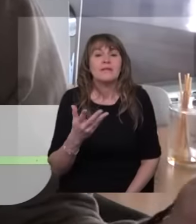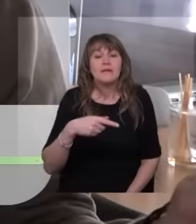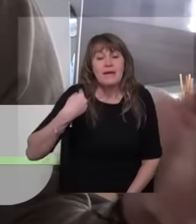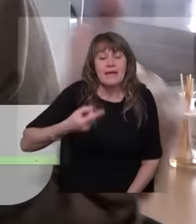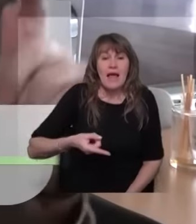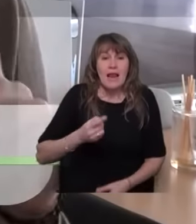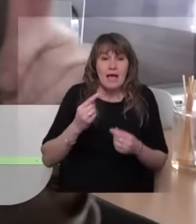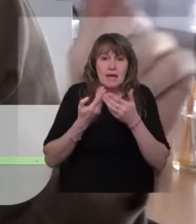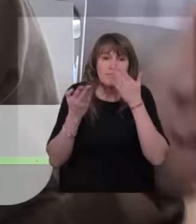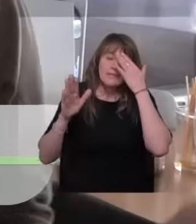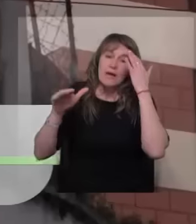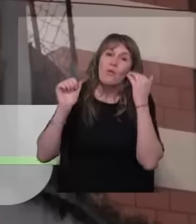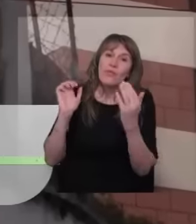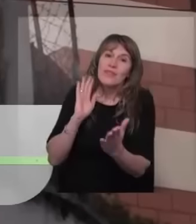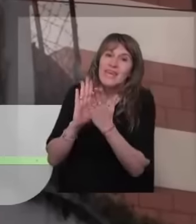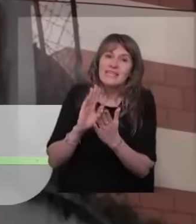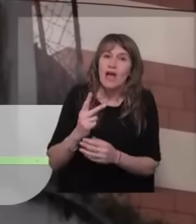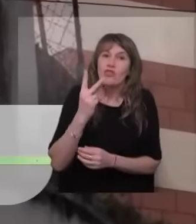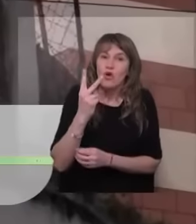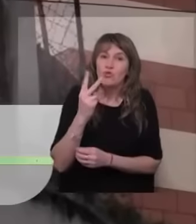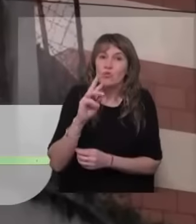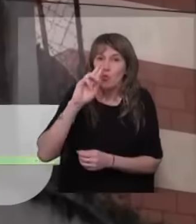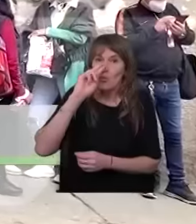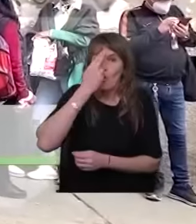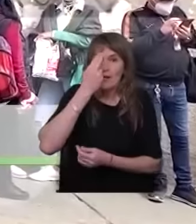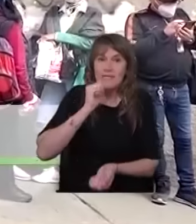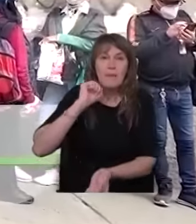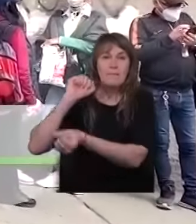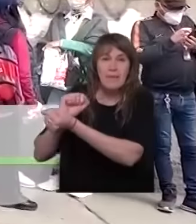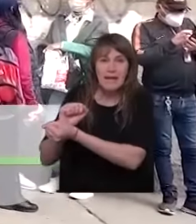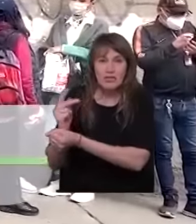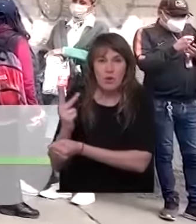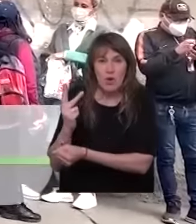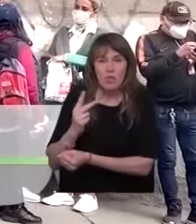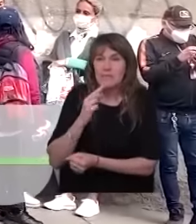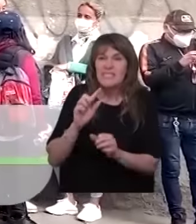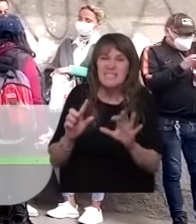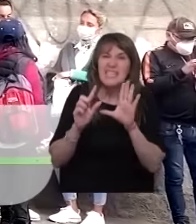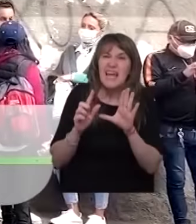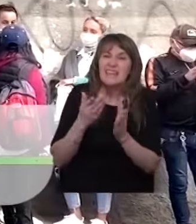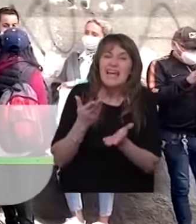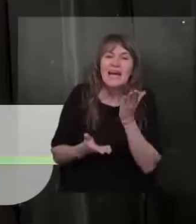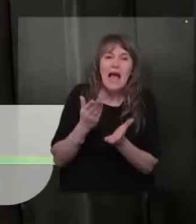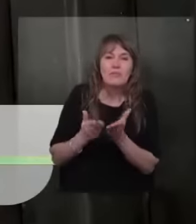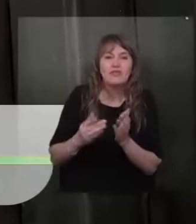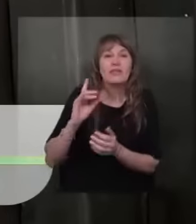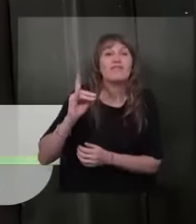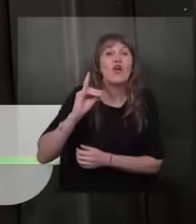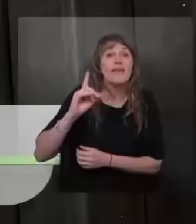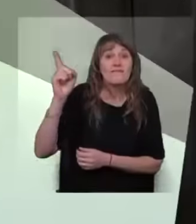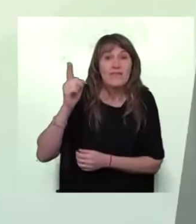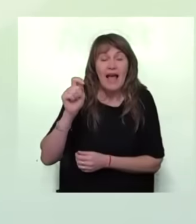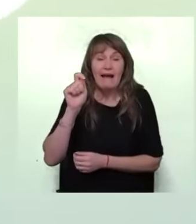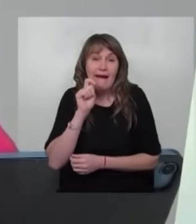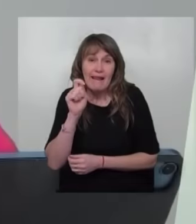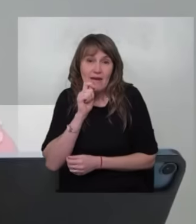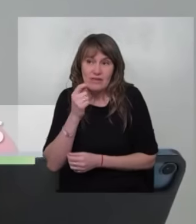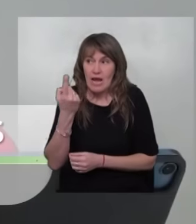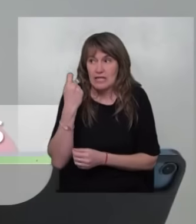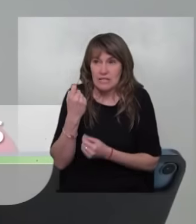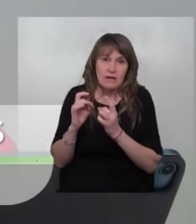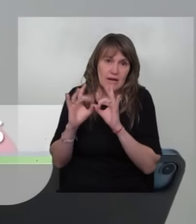audiencia para liberar a una de las dos uruguayas que fueron encarceladas por portar 7 gr de Cannabis en Bolivia una de ellas fue liberada an